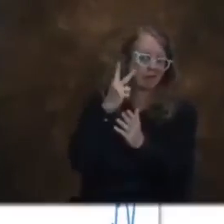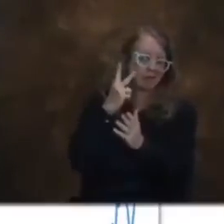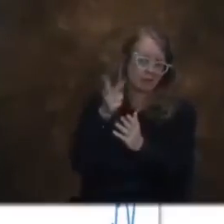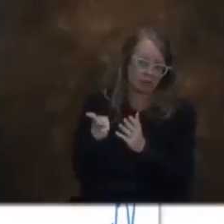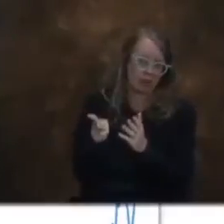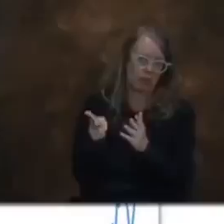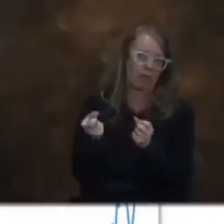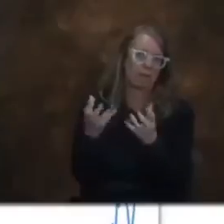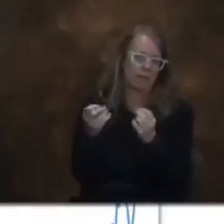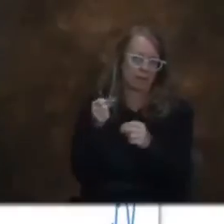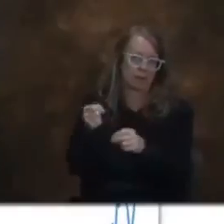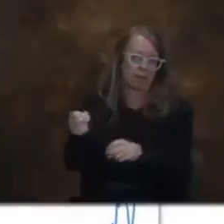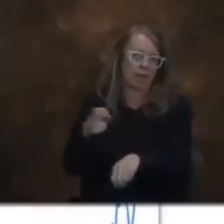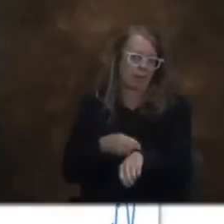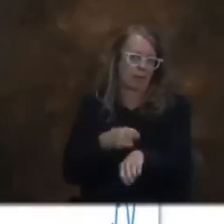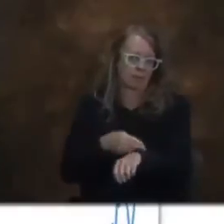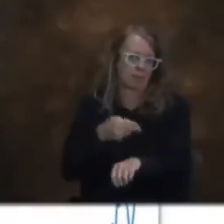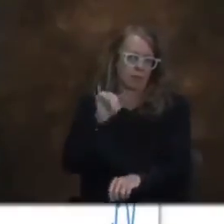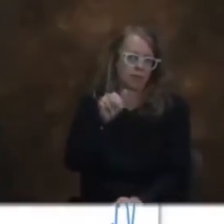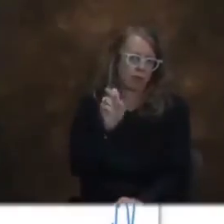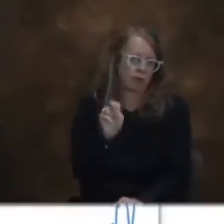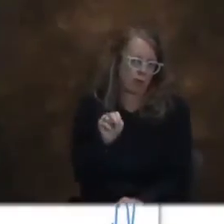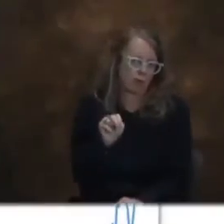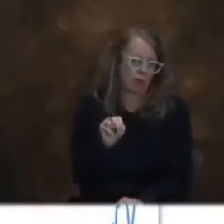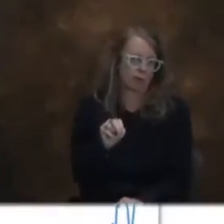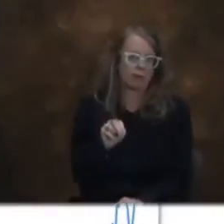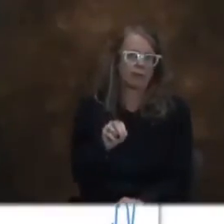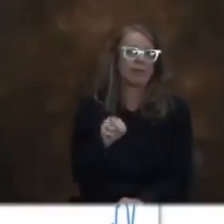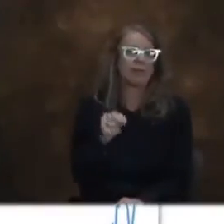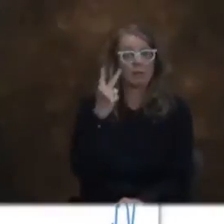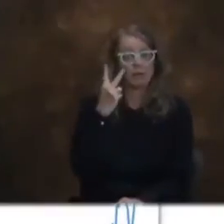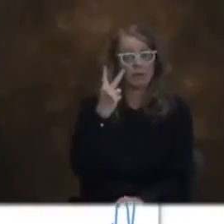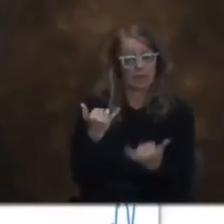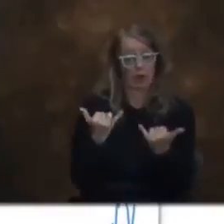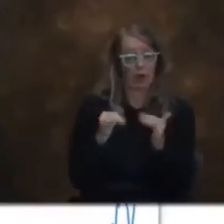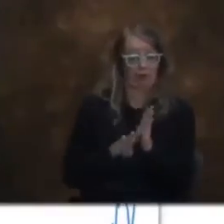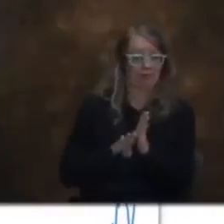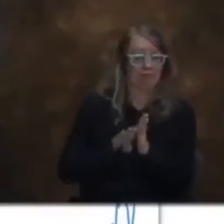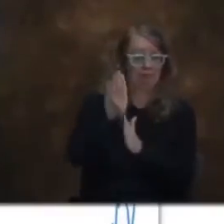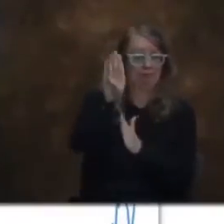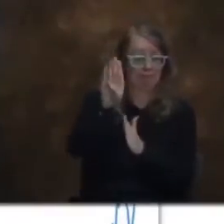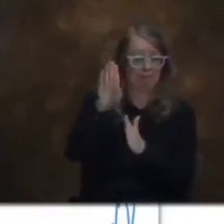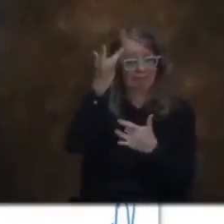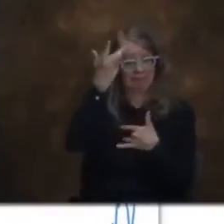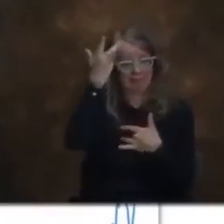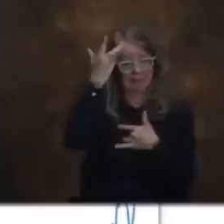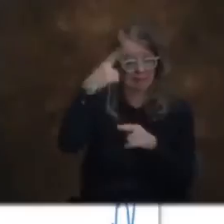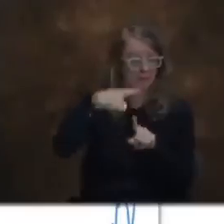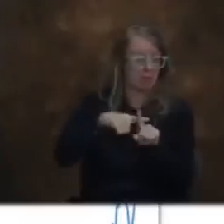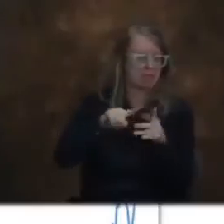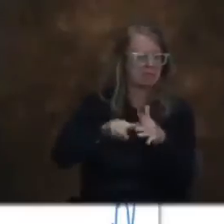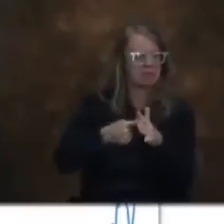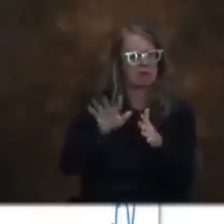ese momento en enero y después hubo otro aumento en